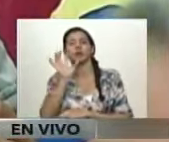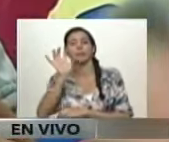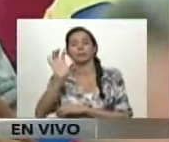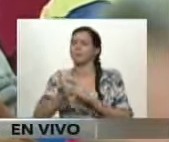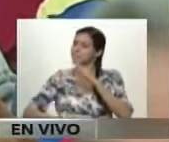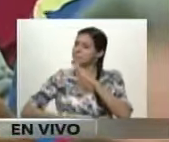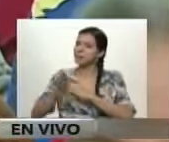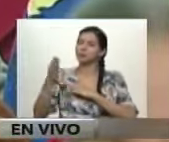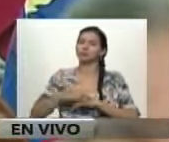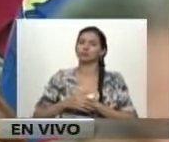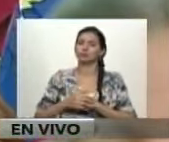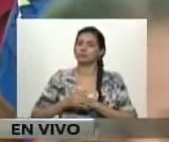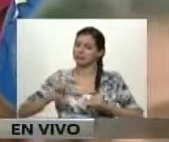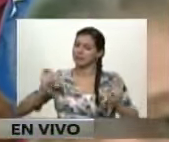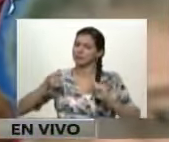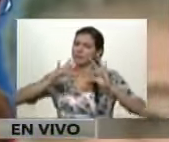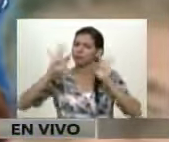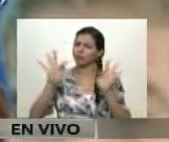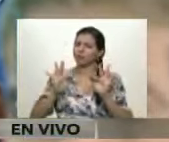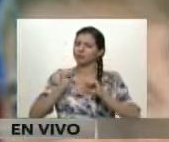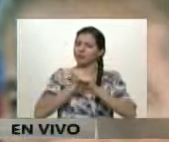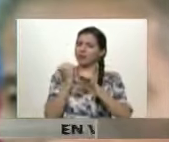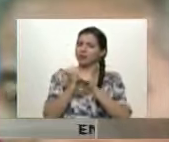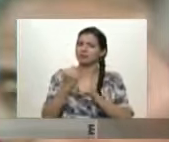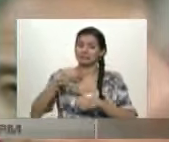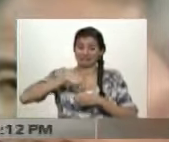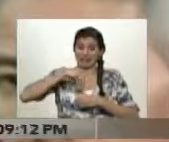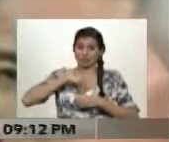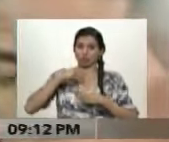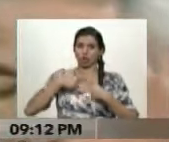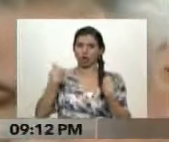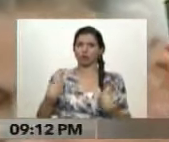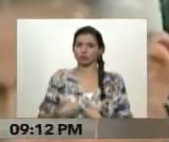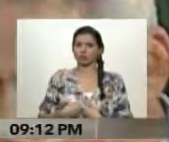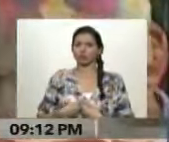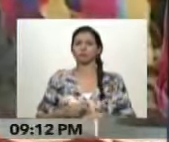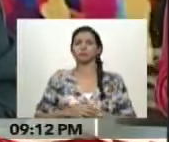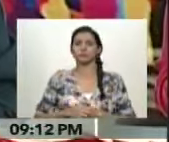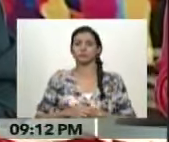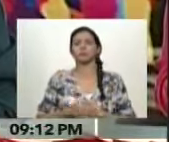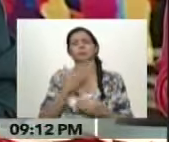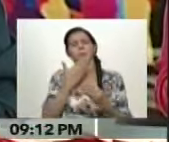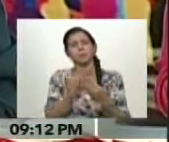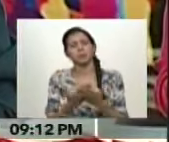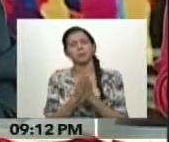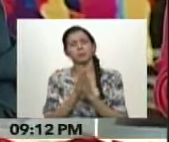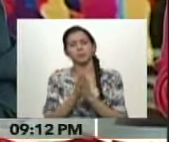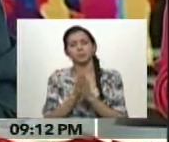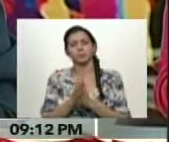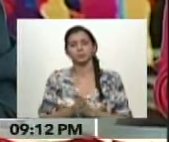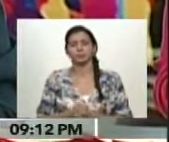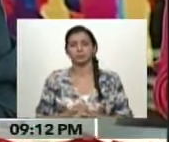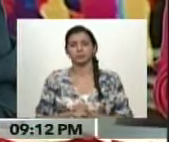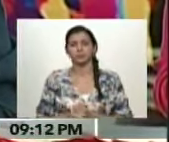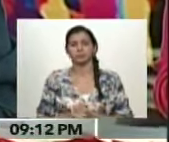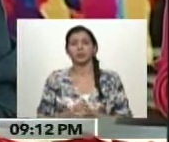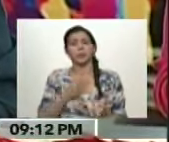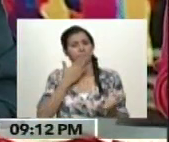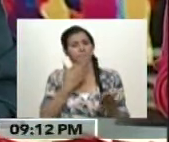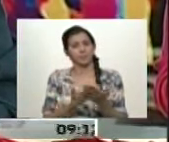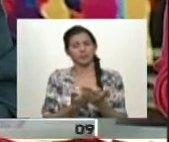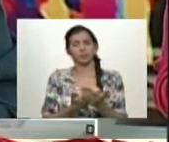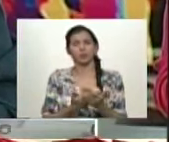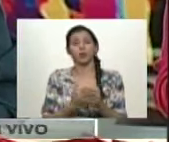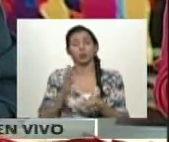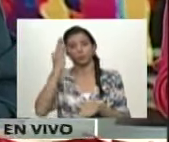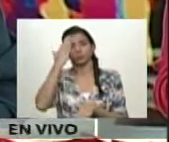Vayamos a crear un nuevo dinamismo desde nuestro corazón. Yo se los pido. Se los pido porque yo sé que